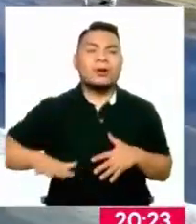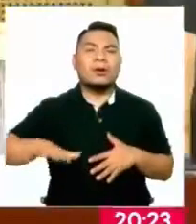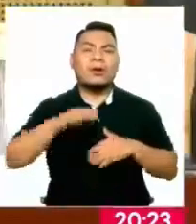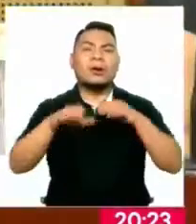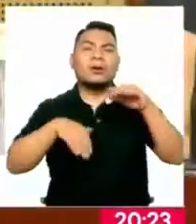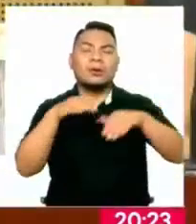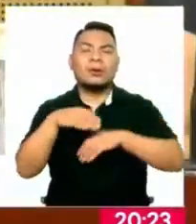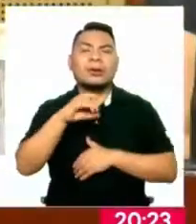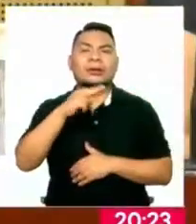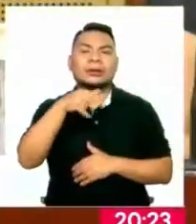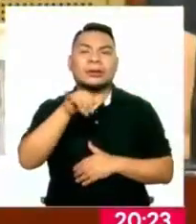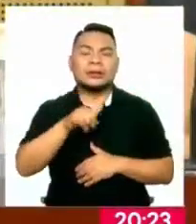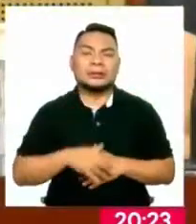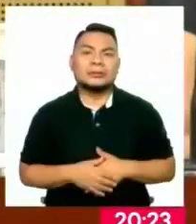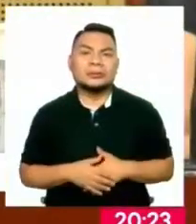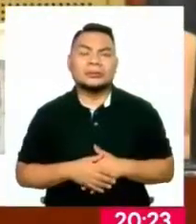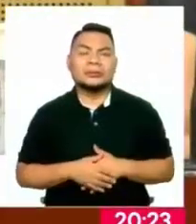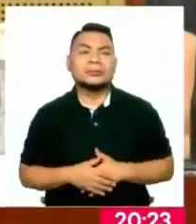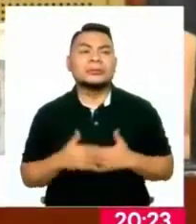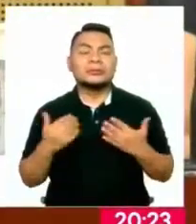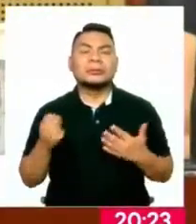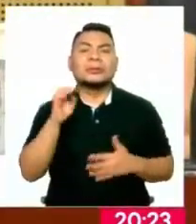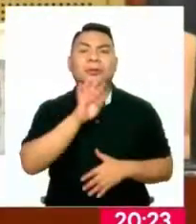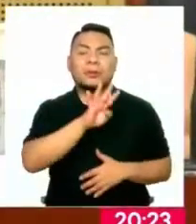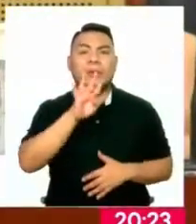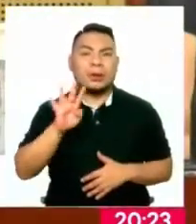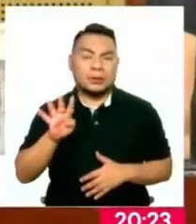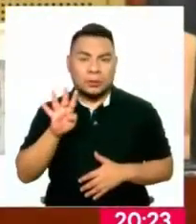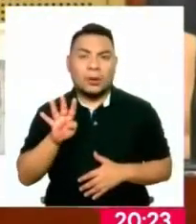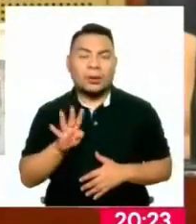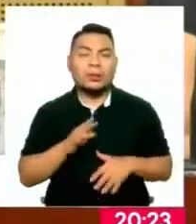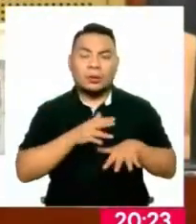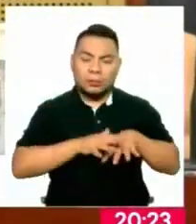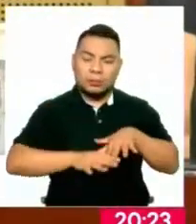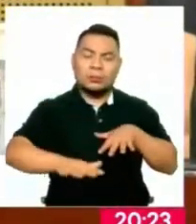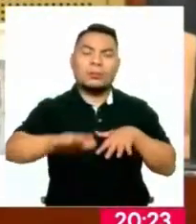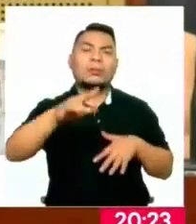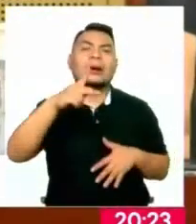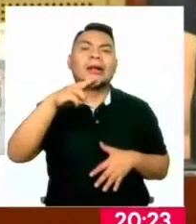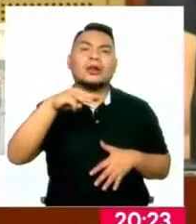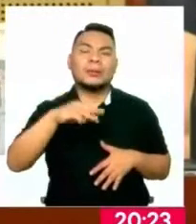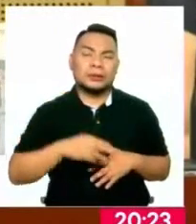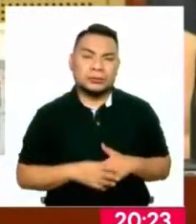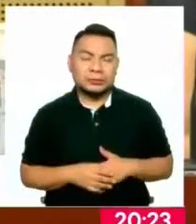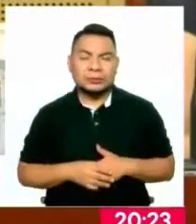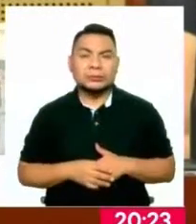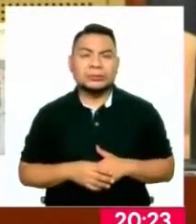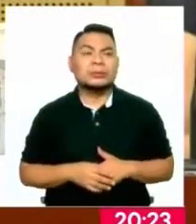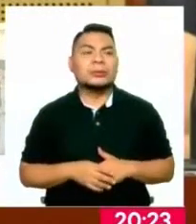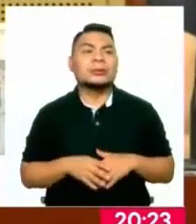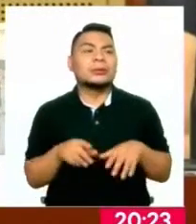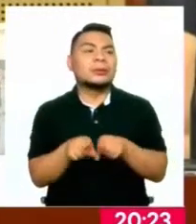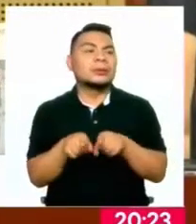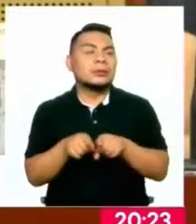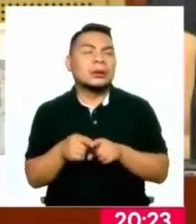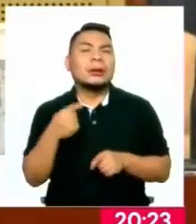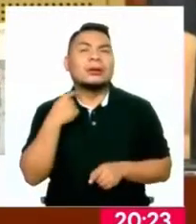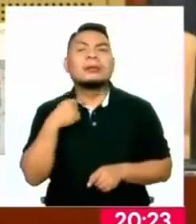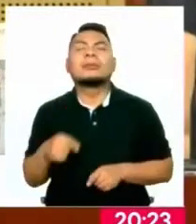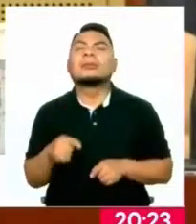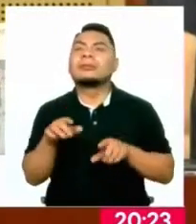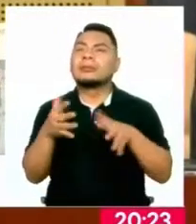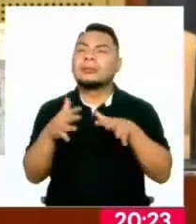Chancay. 44 kilómetros lineales. También se ha afectado